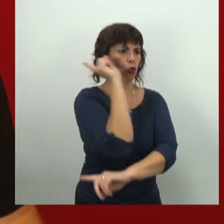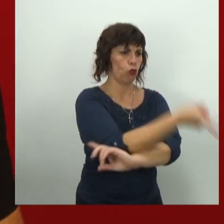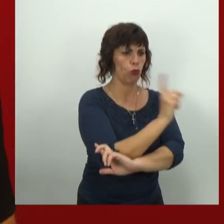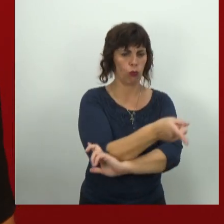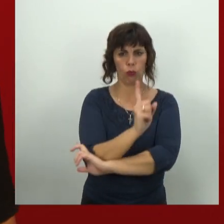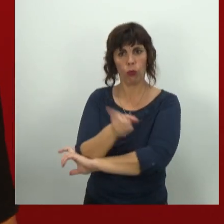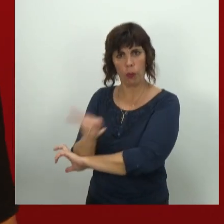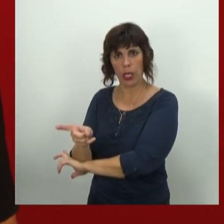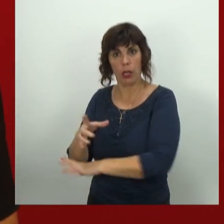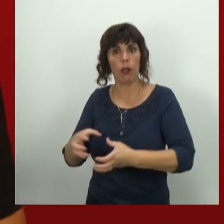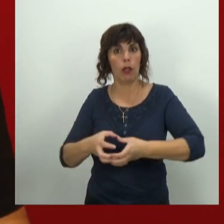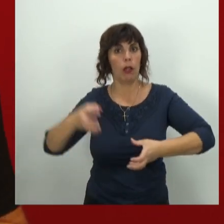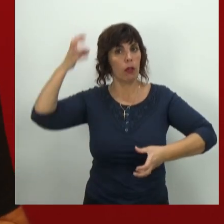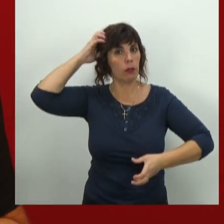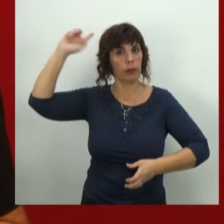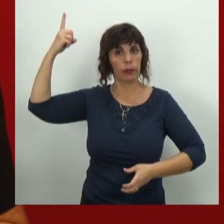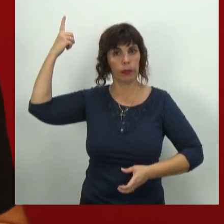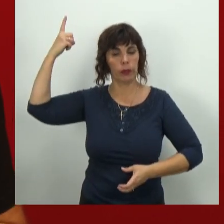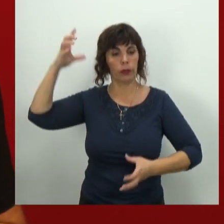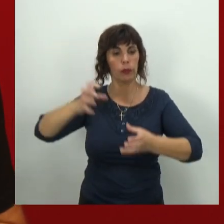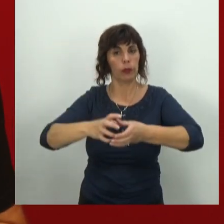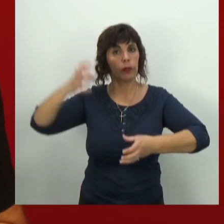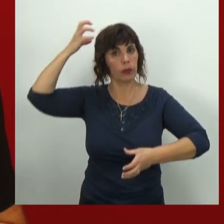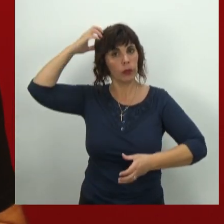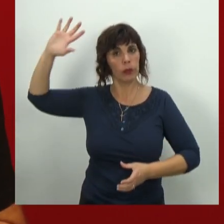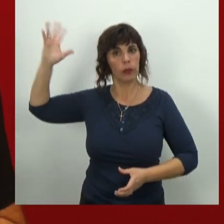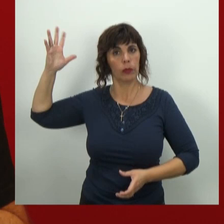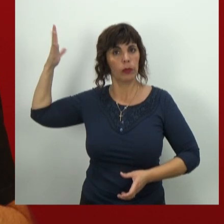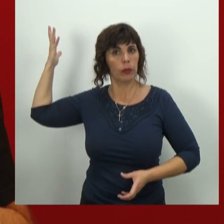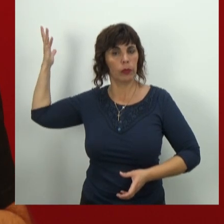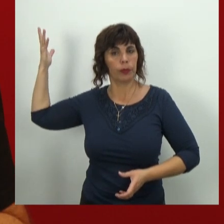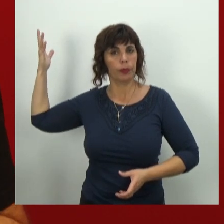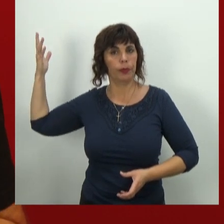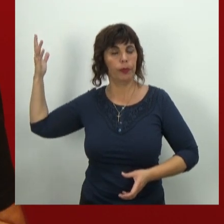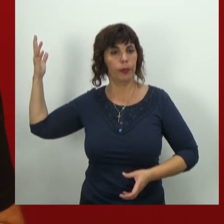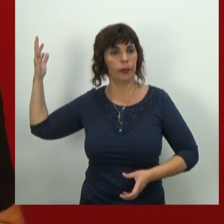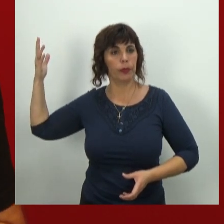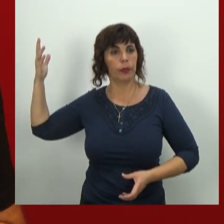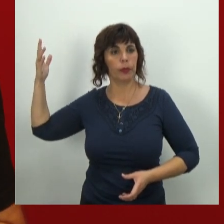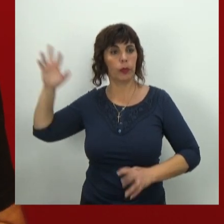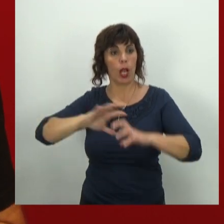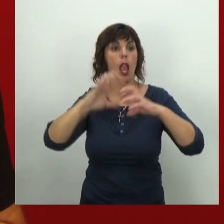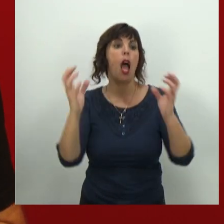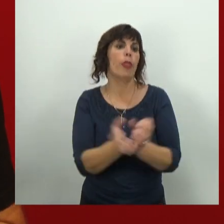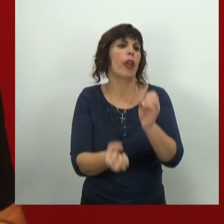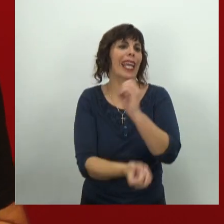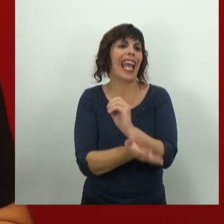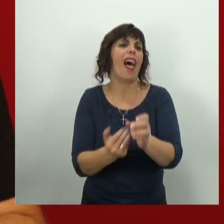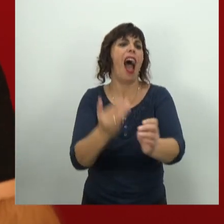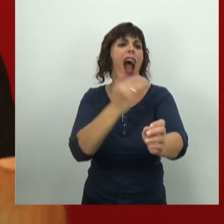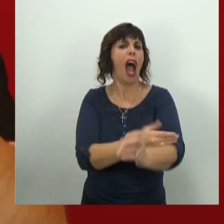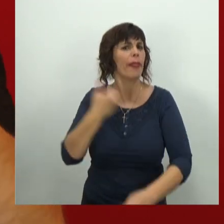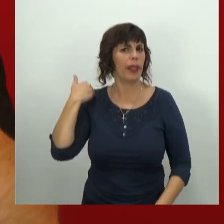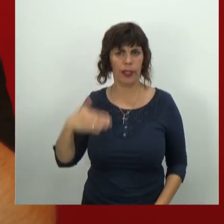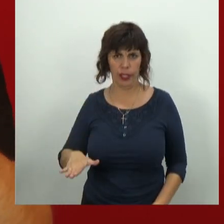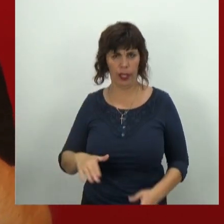de Dios, el reino de los cielos, es algo que existe. Cuando